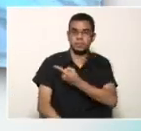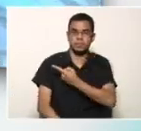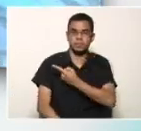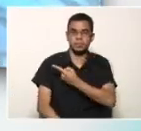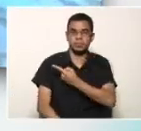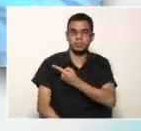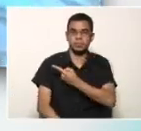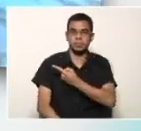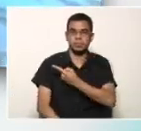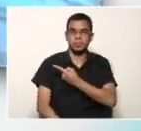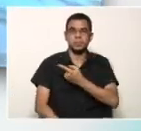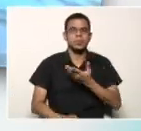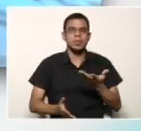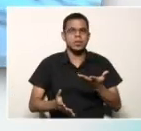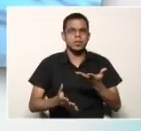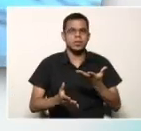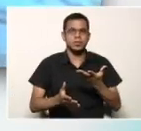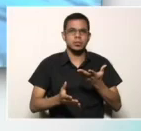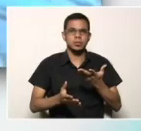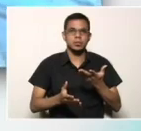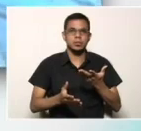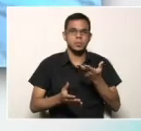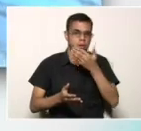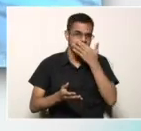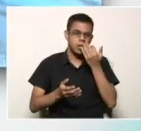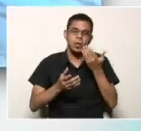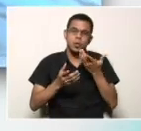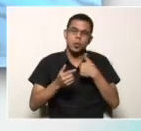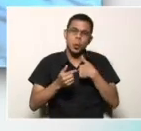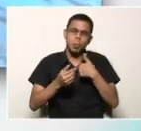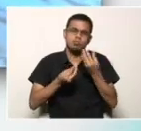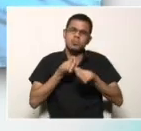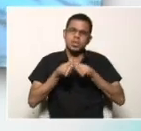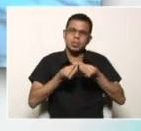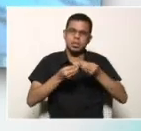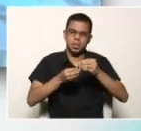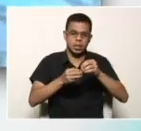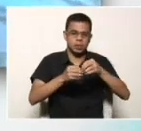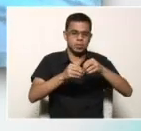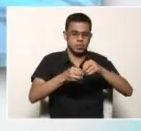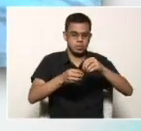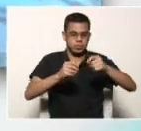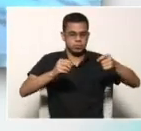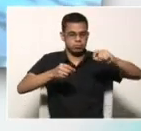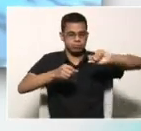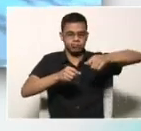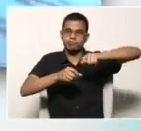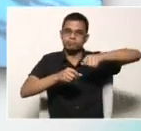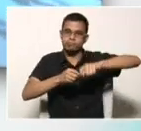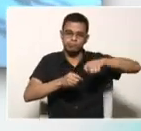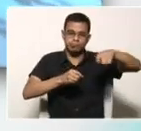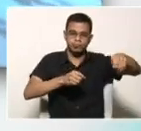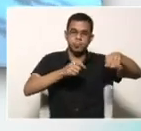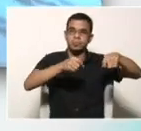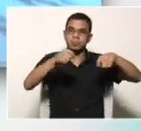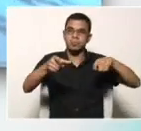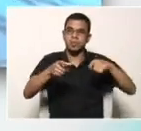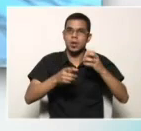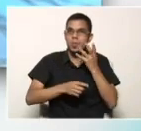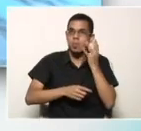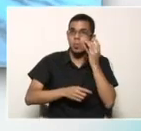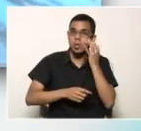en donde yo voy a empezar a hacer el despiece de este artefacto, de esta plancha. Fíjense que acá tenemos el anillo que es el que sujeta el